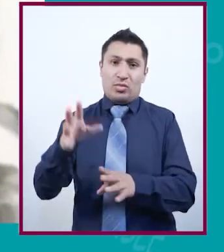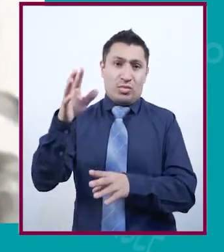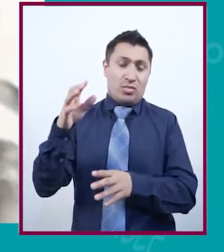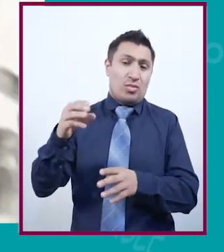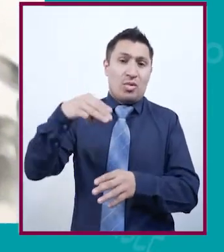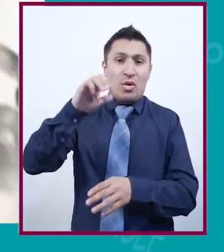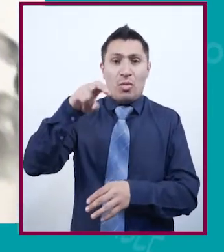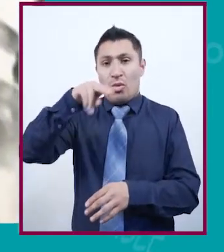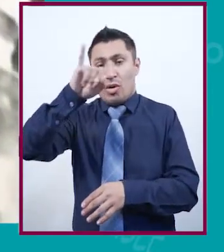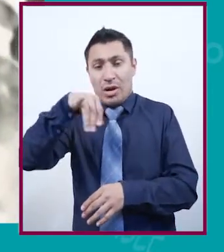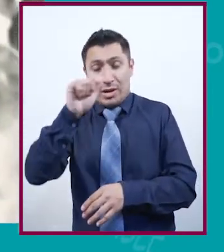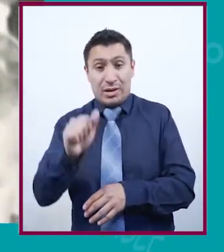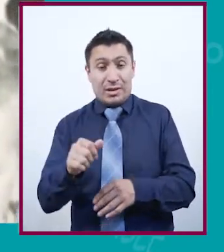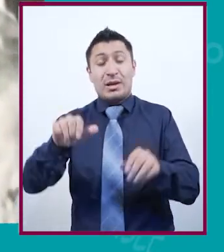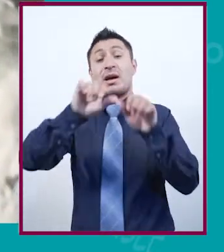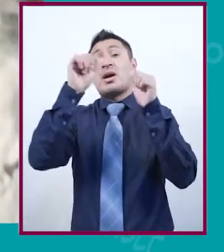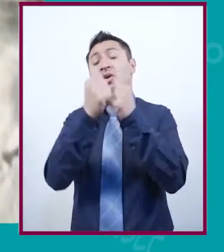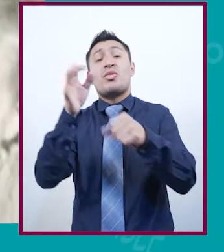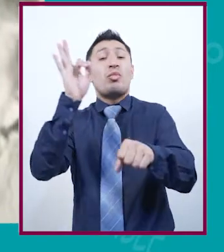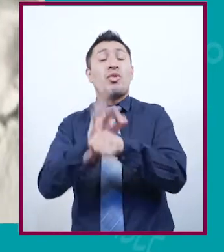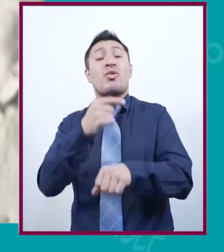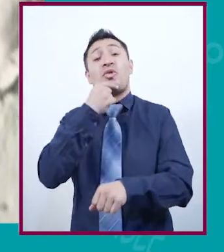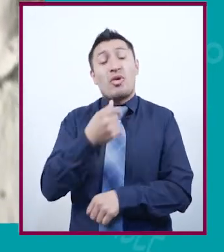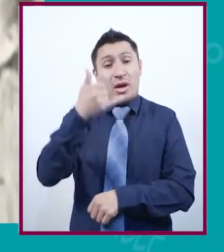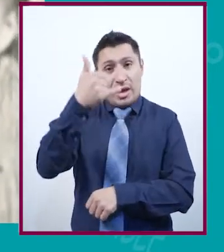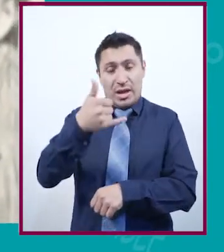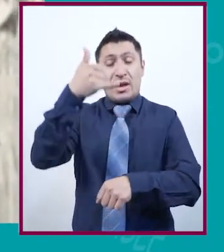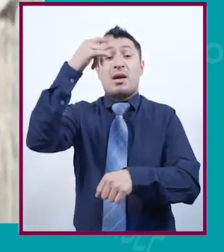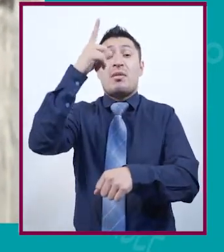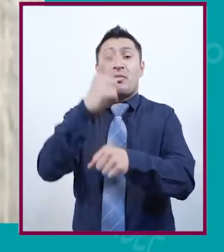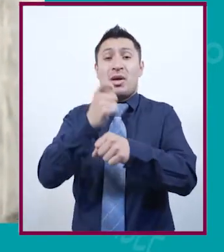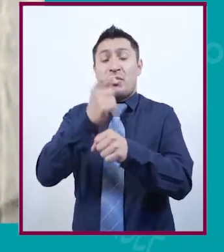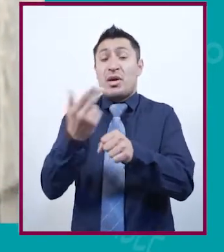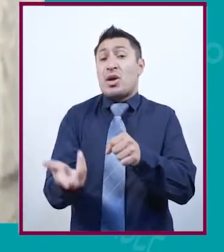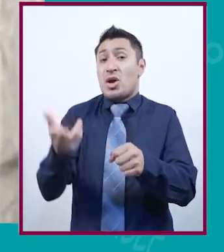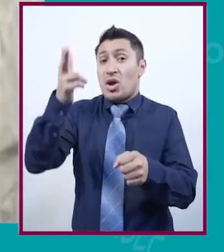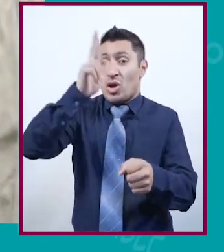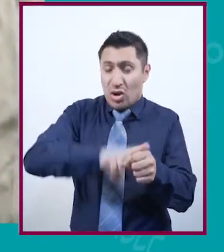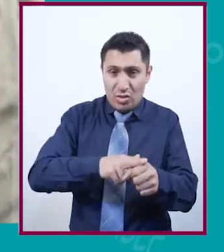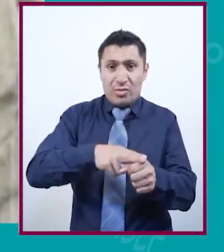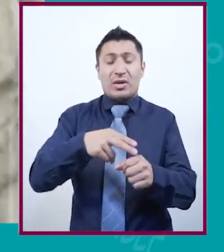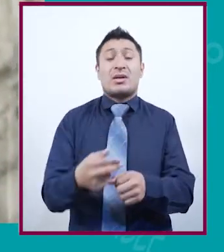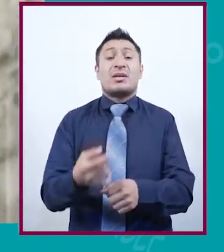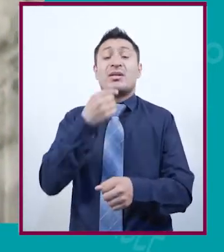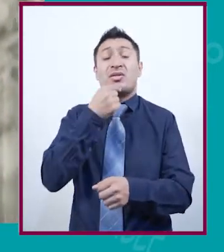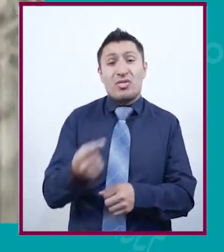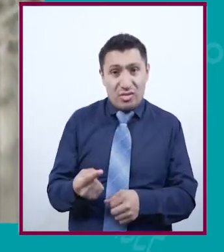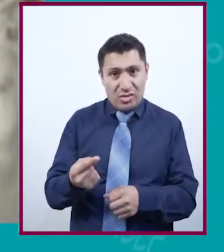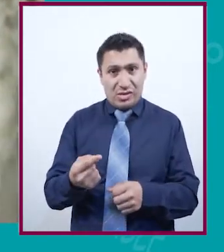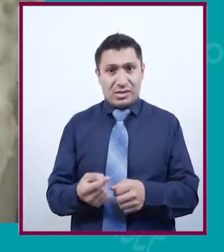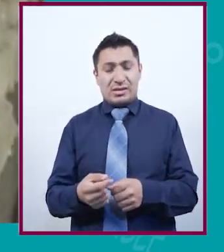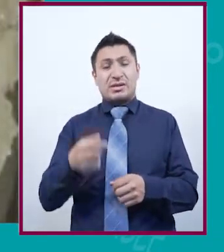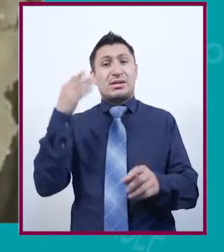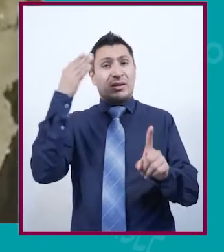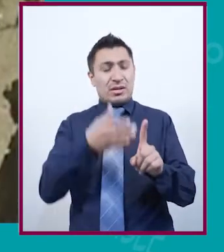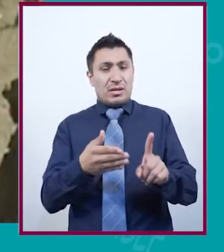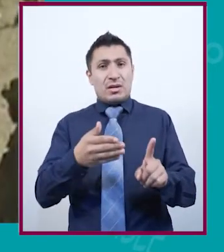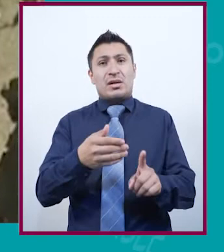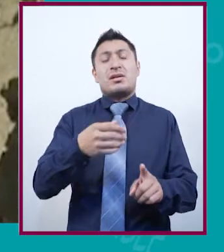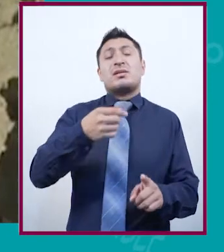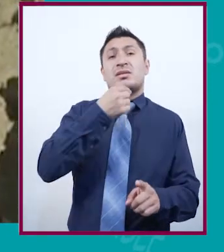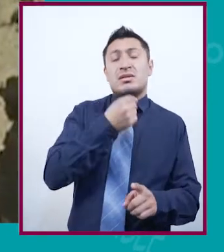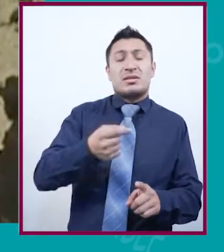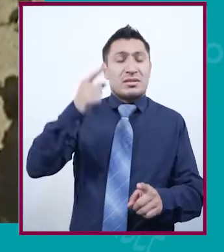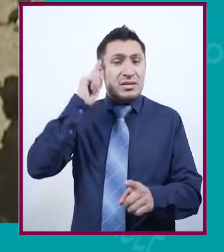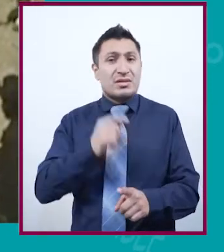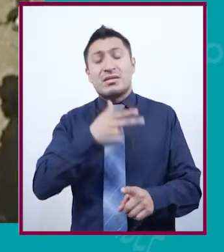la Asociación para la Protección de la Infancia y el primer Hospital Infantil, con el que la atención de los niños y las niñas pasó de una